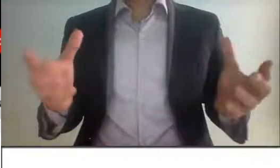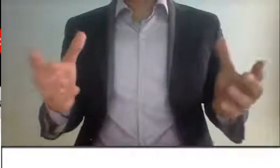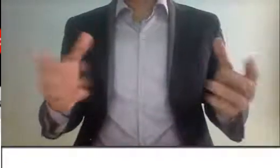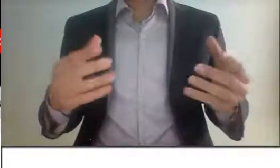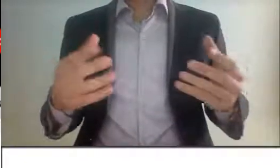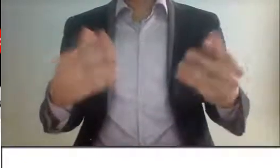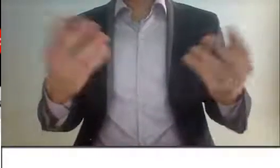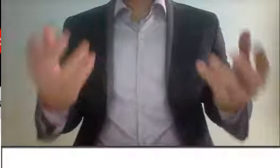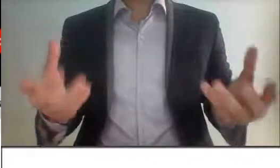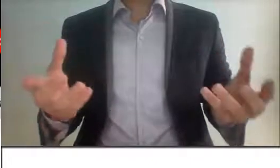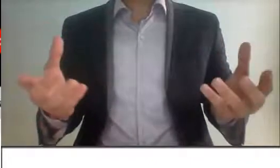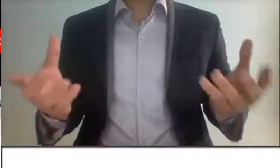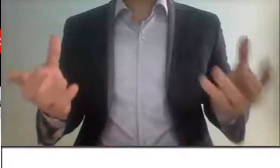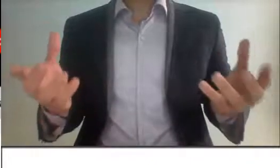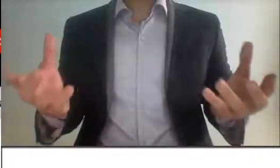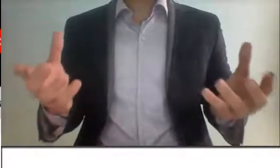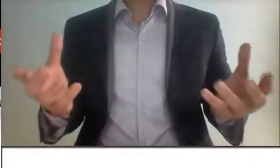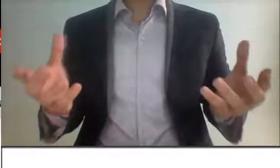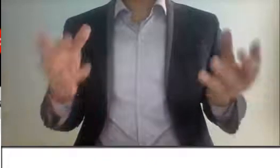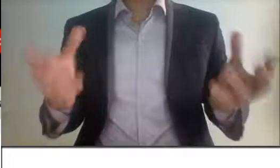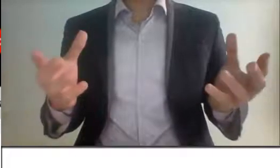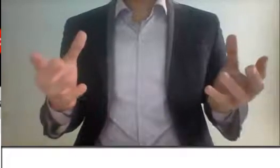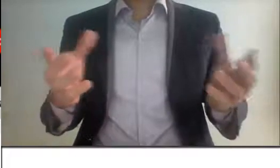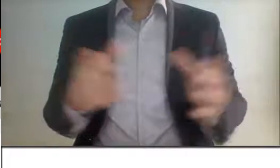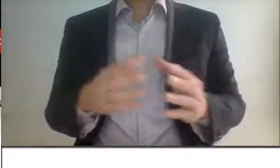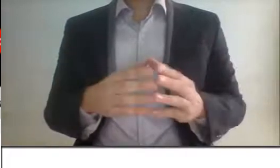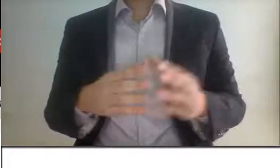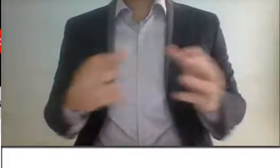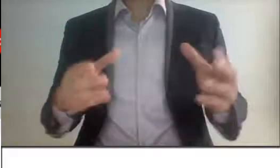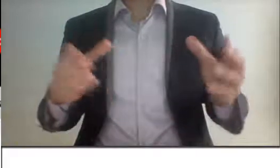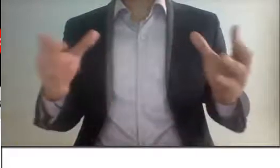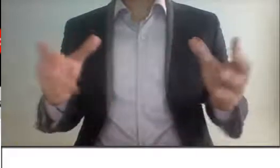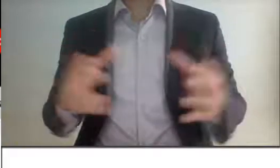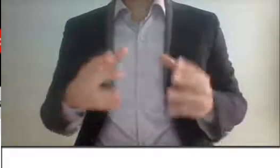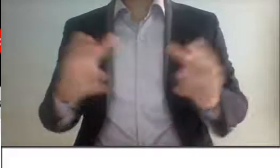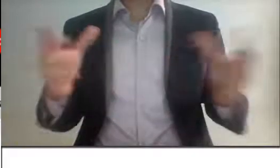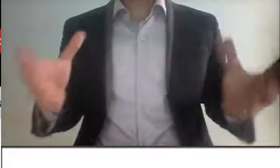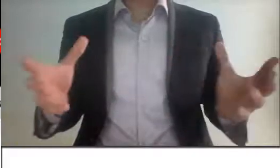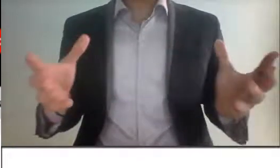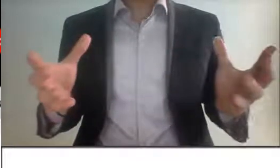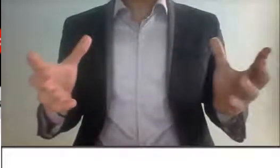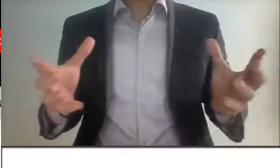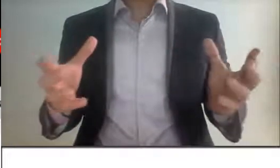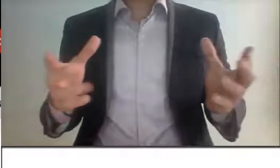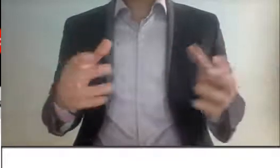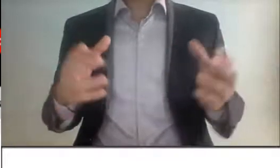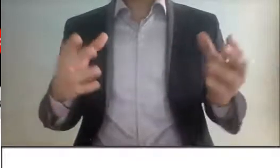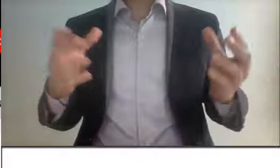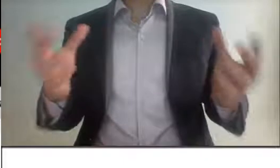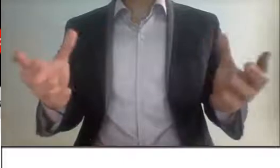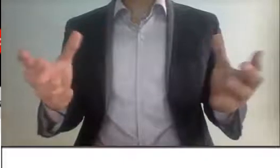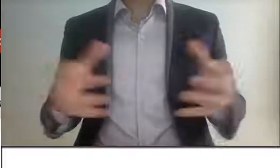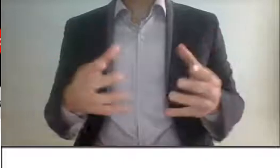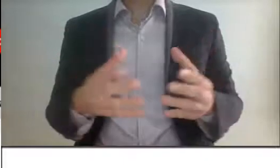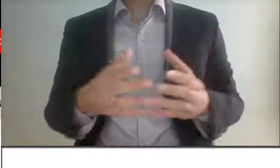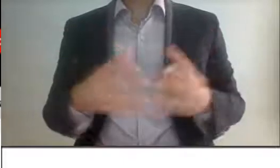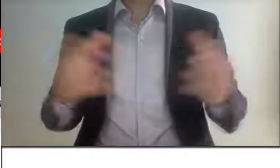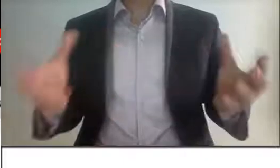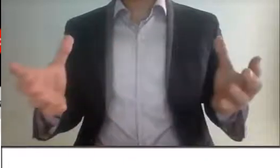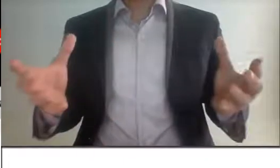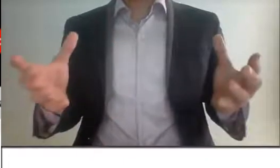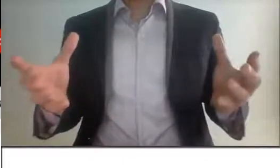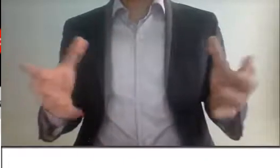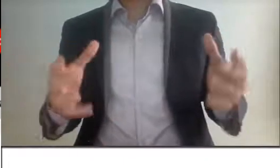extranjeros. Entonces, creo que no podemos permitir esto, y ya lo dijo Andrés Manuel López Obrador, les terminó dando un periodicazo en la boca, como se les suele decir a estos personajes